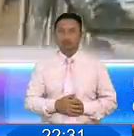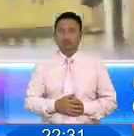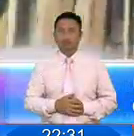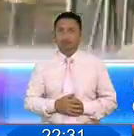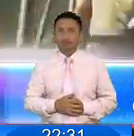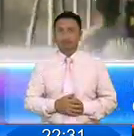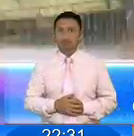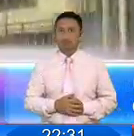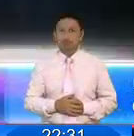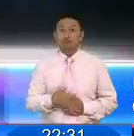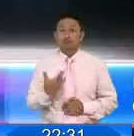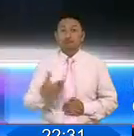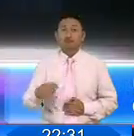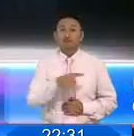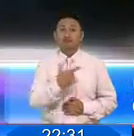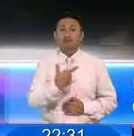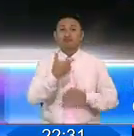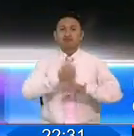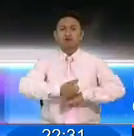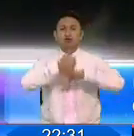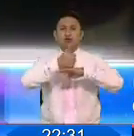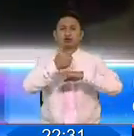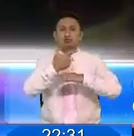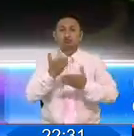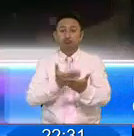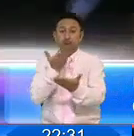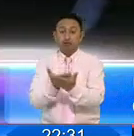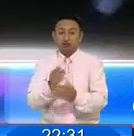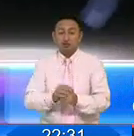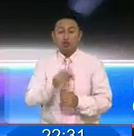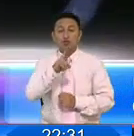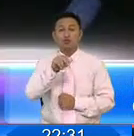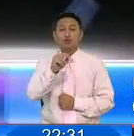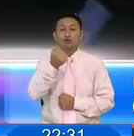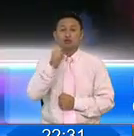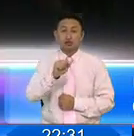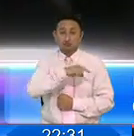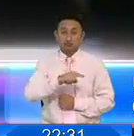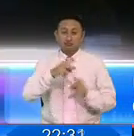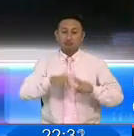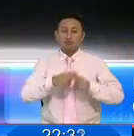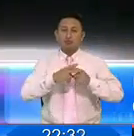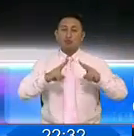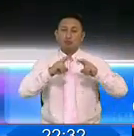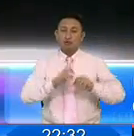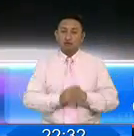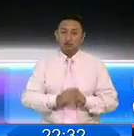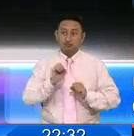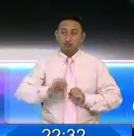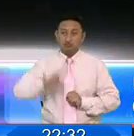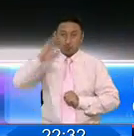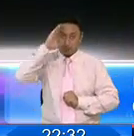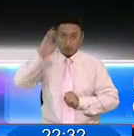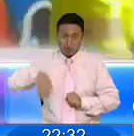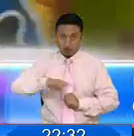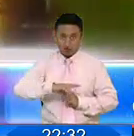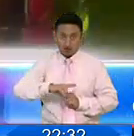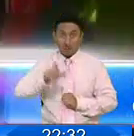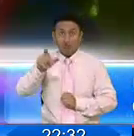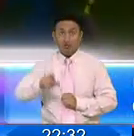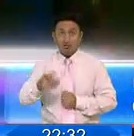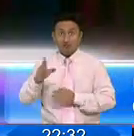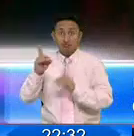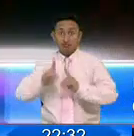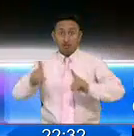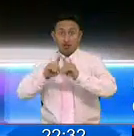El caso fue puesto a consideración de las autoridades y la UNAS empezó las investigaciones. Los agentes, con los datos entregados por los supuestos